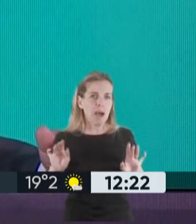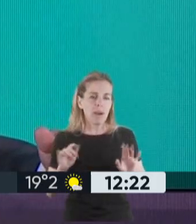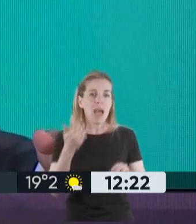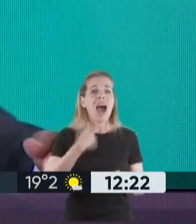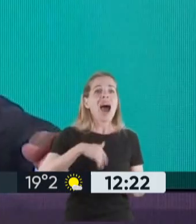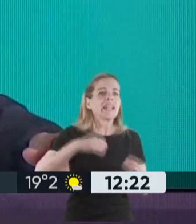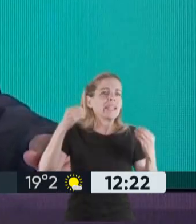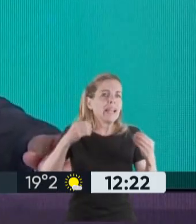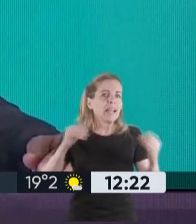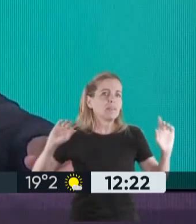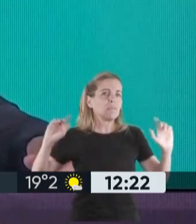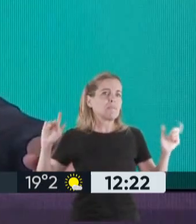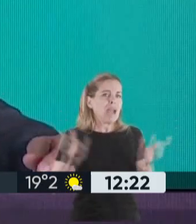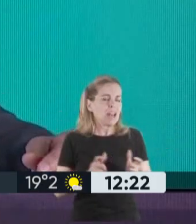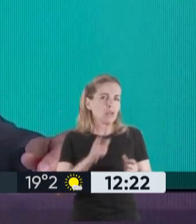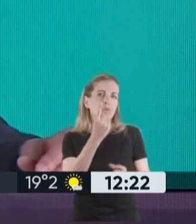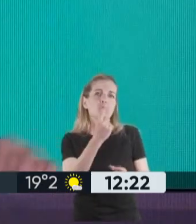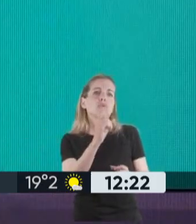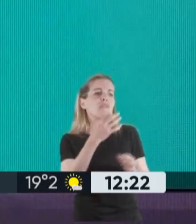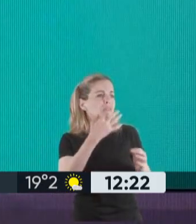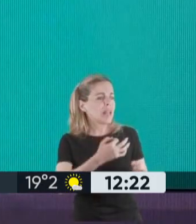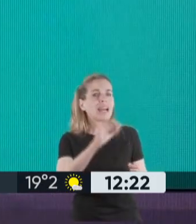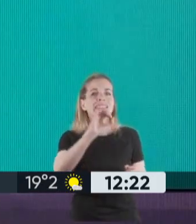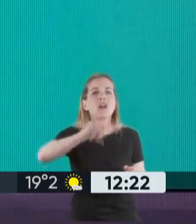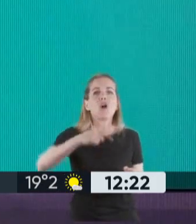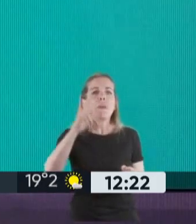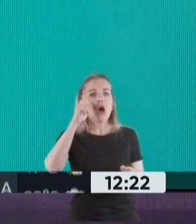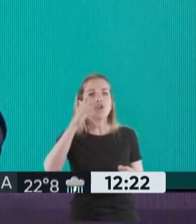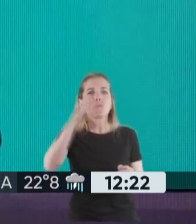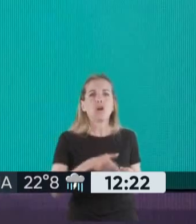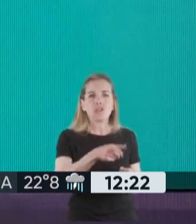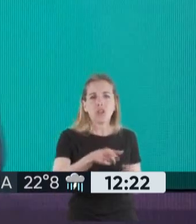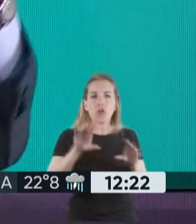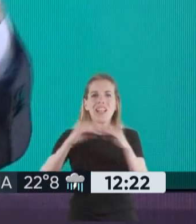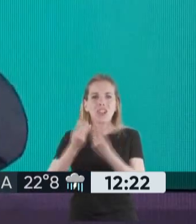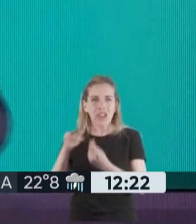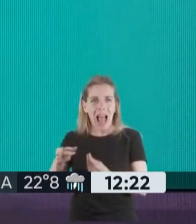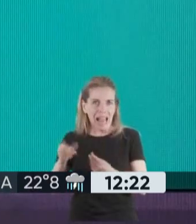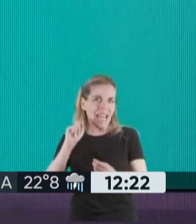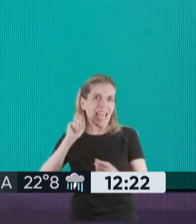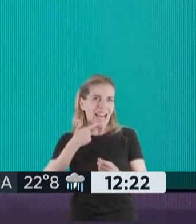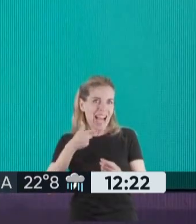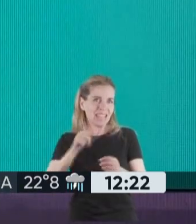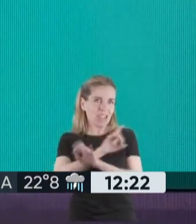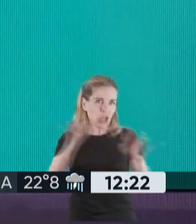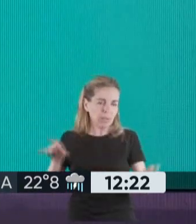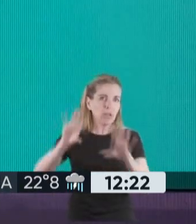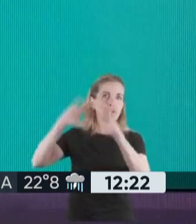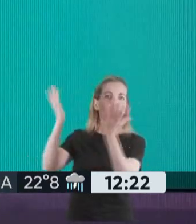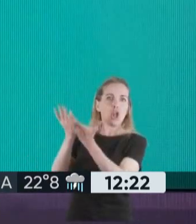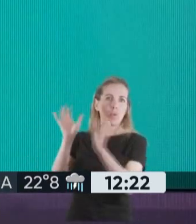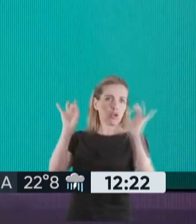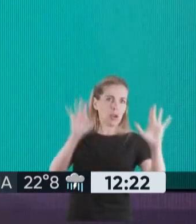Argentina emite menos del 1%, es así, 0,8% del carbono que se emite en el mundo. Y los grandes responsables